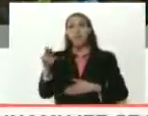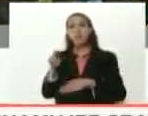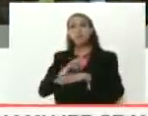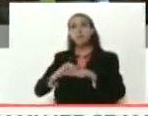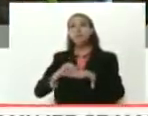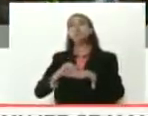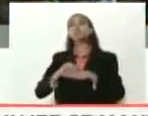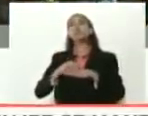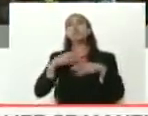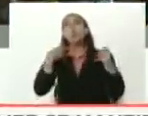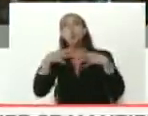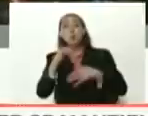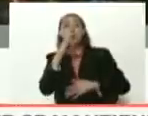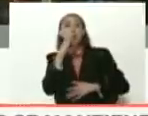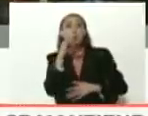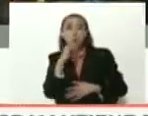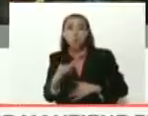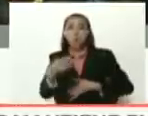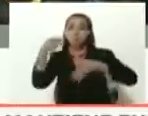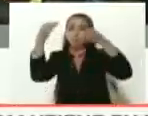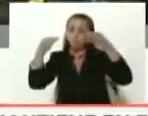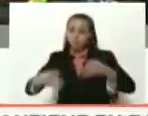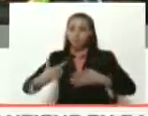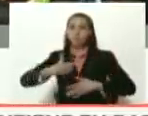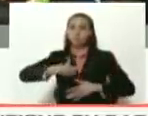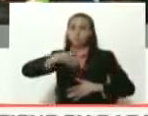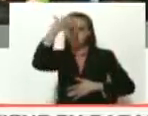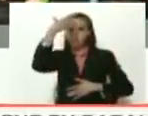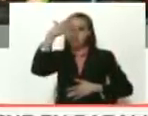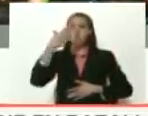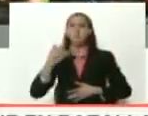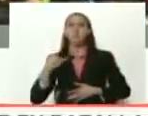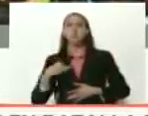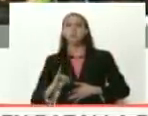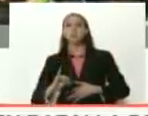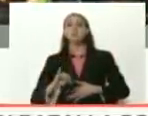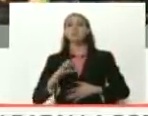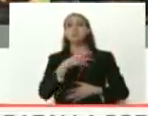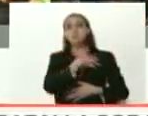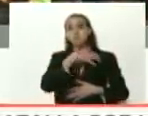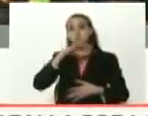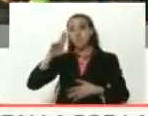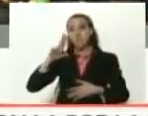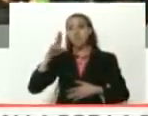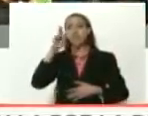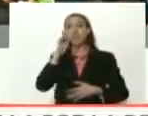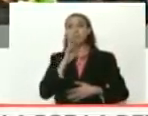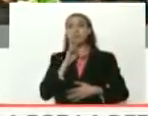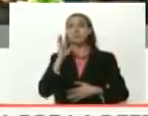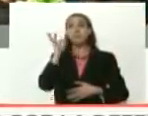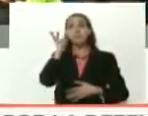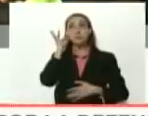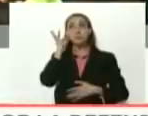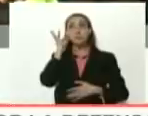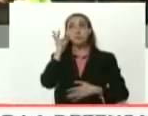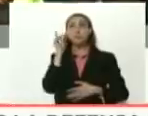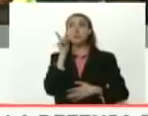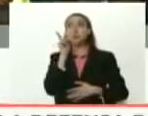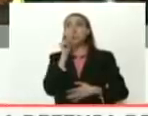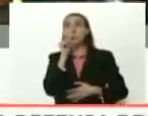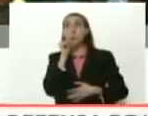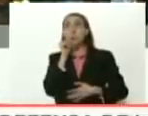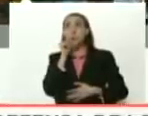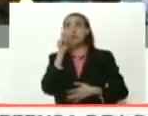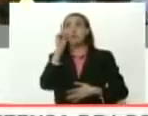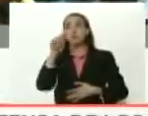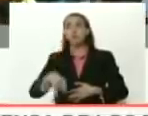manifestación, anunciar formalmente que la patria bolivariana, las mujeres y los hombres,